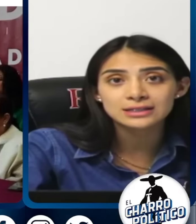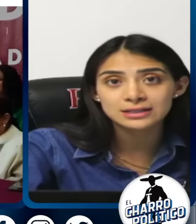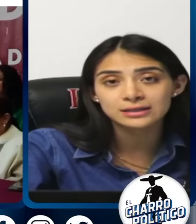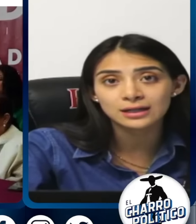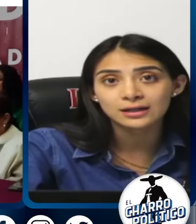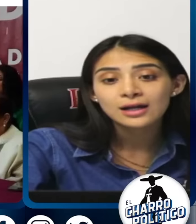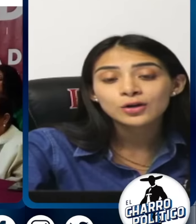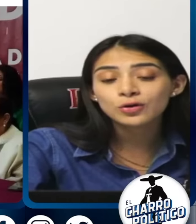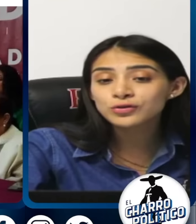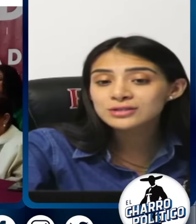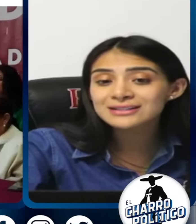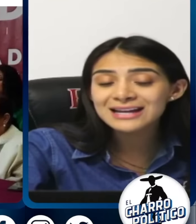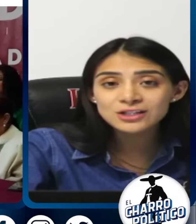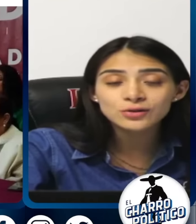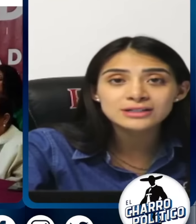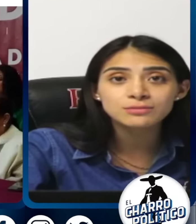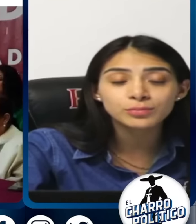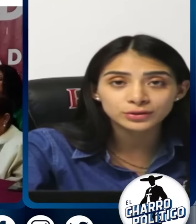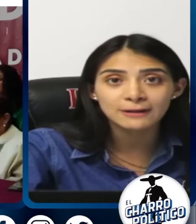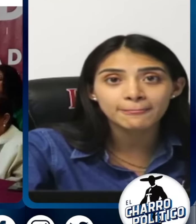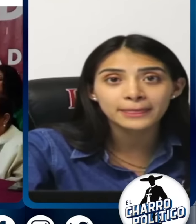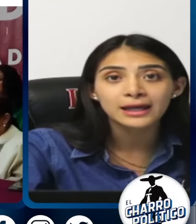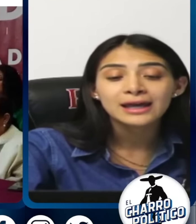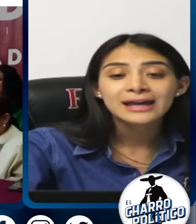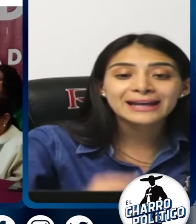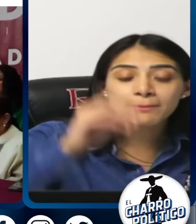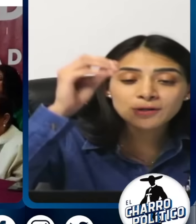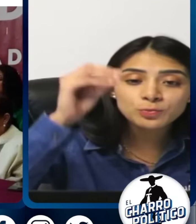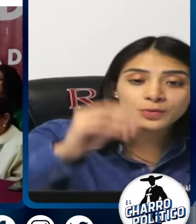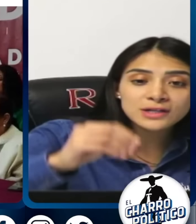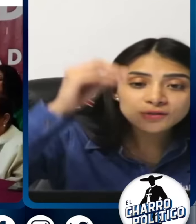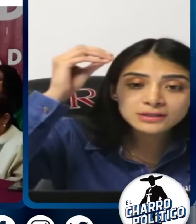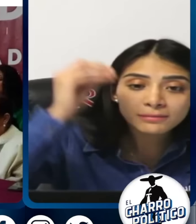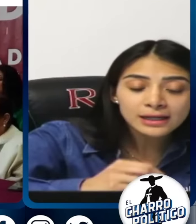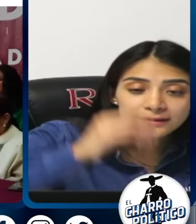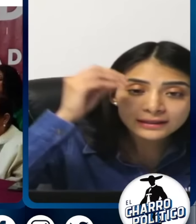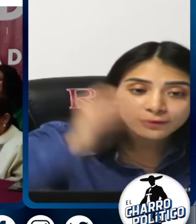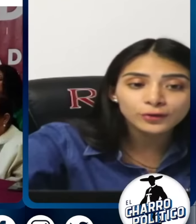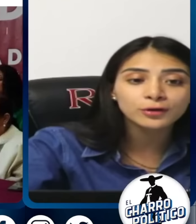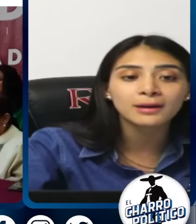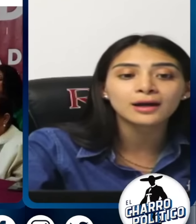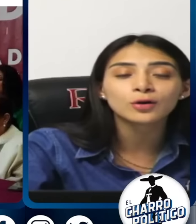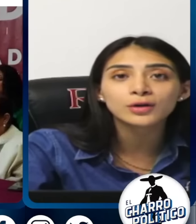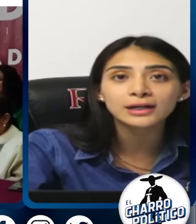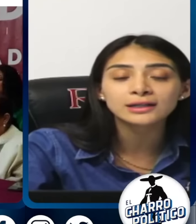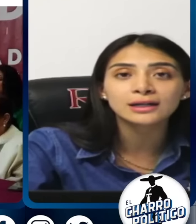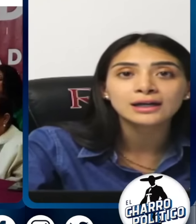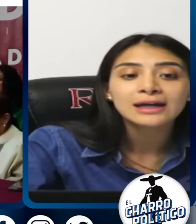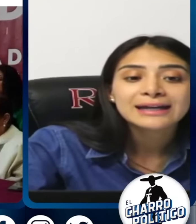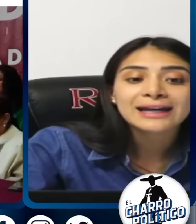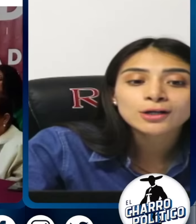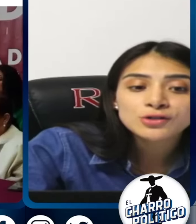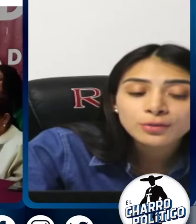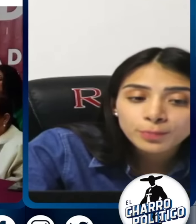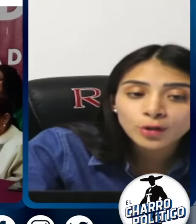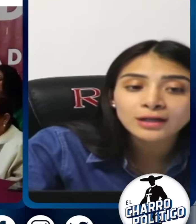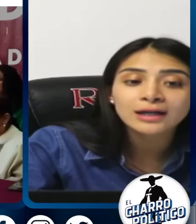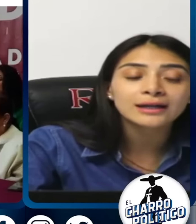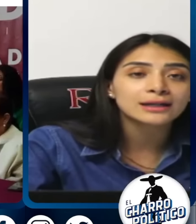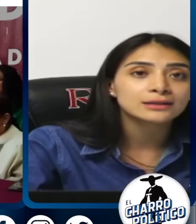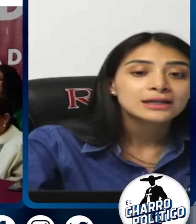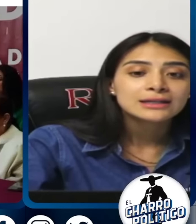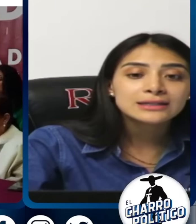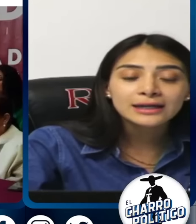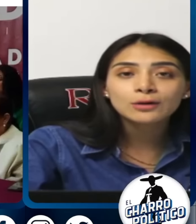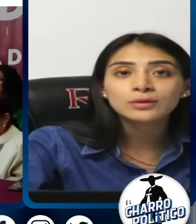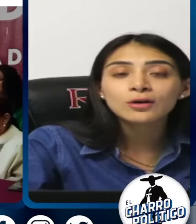se necesitan, ¿no? Entonces eso es importante, que el presupuesto se invierta de forma correcta, que no se opongan,